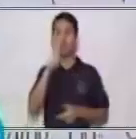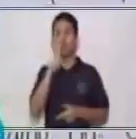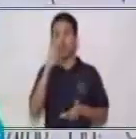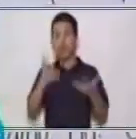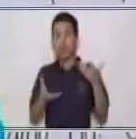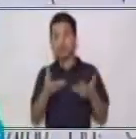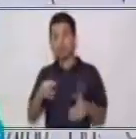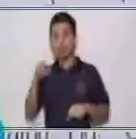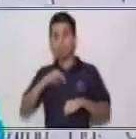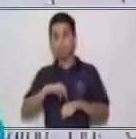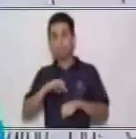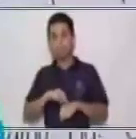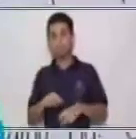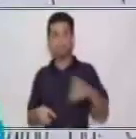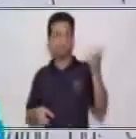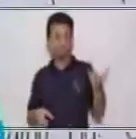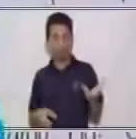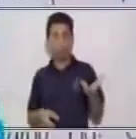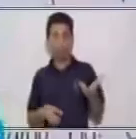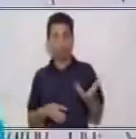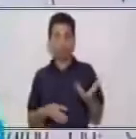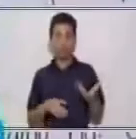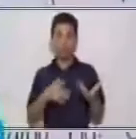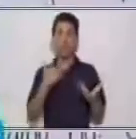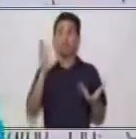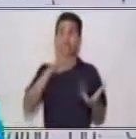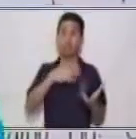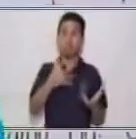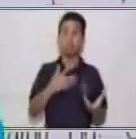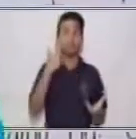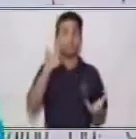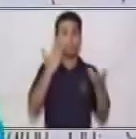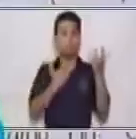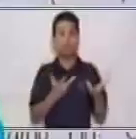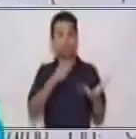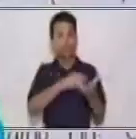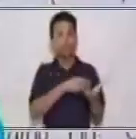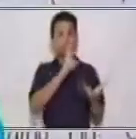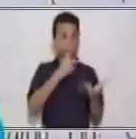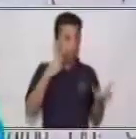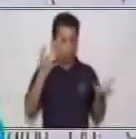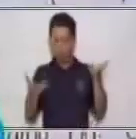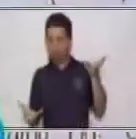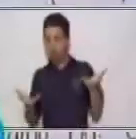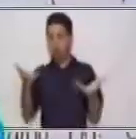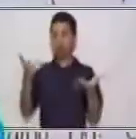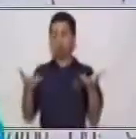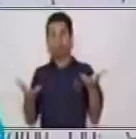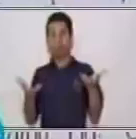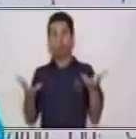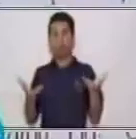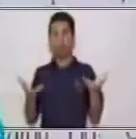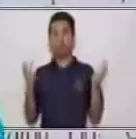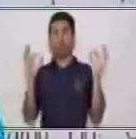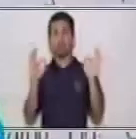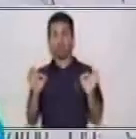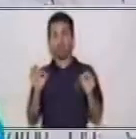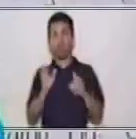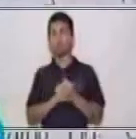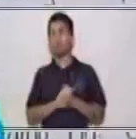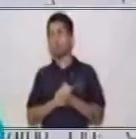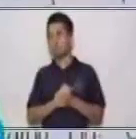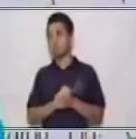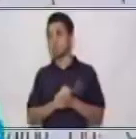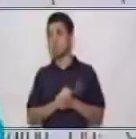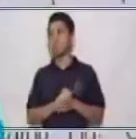les sirve para ir calculando el peso de los demás productos que ellos están vendiendo. Muy bien, la unidad de